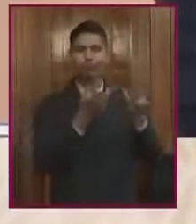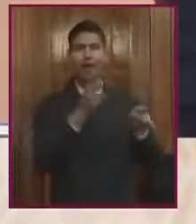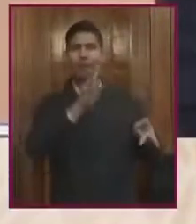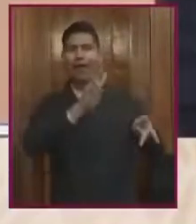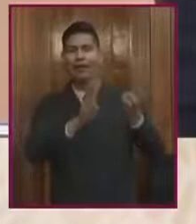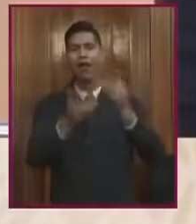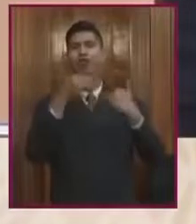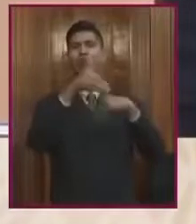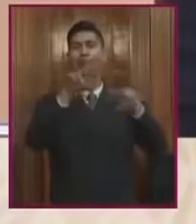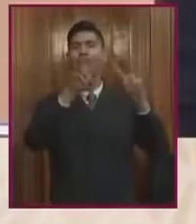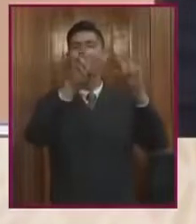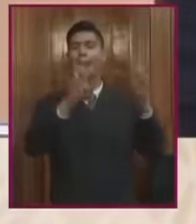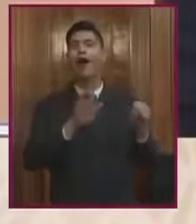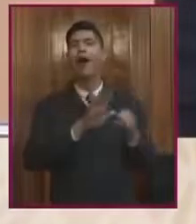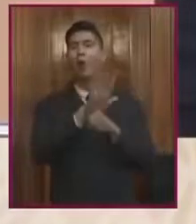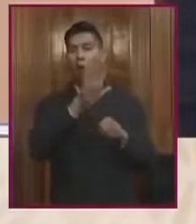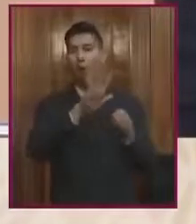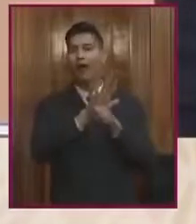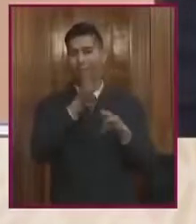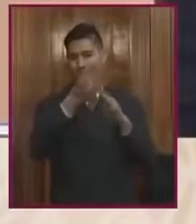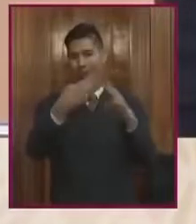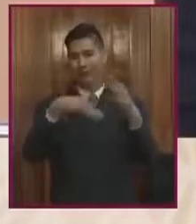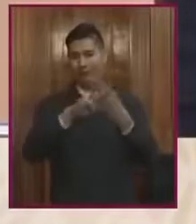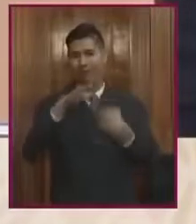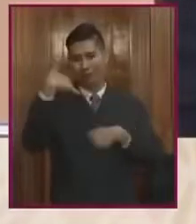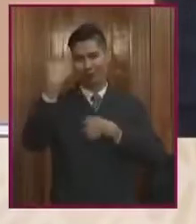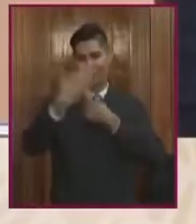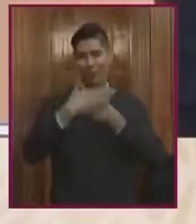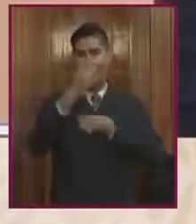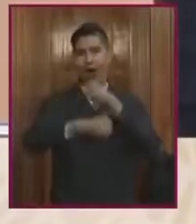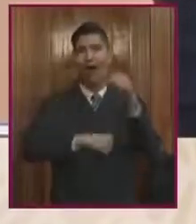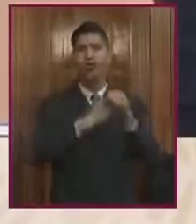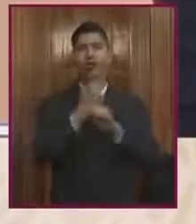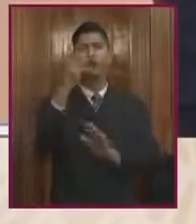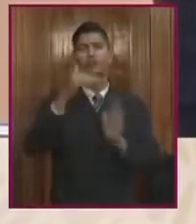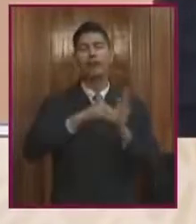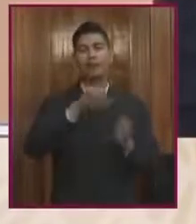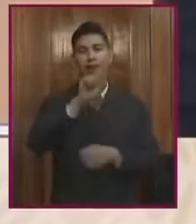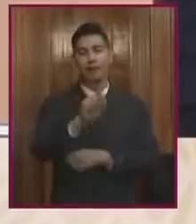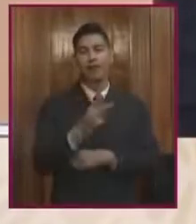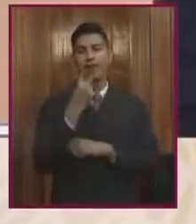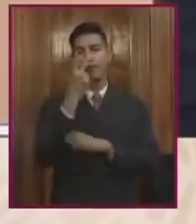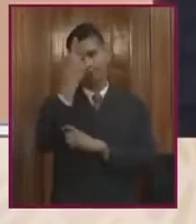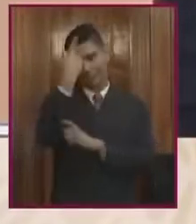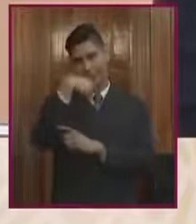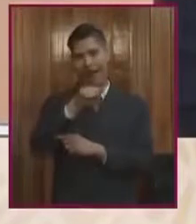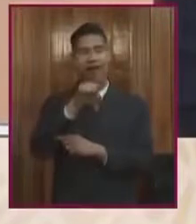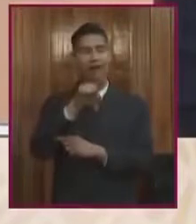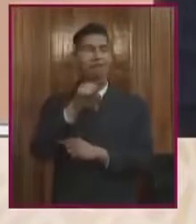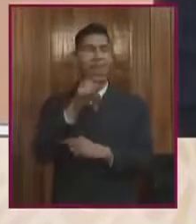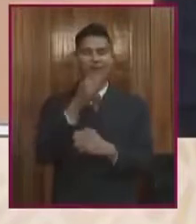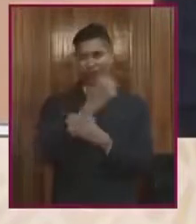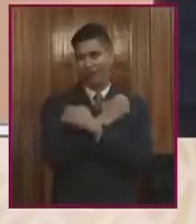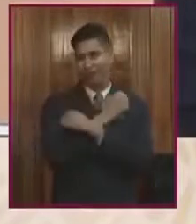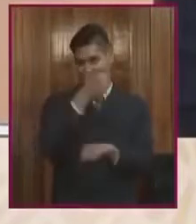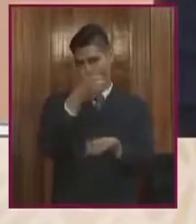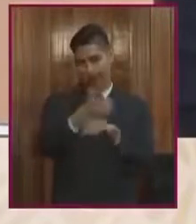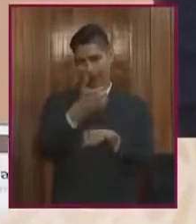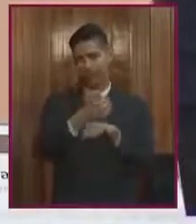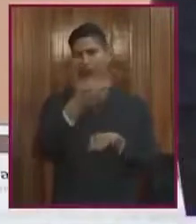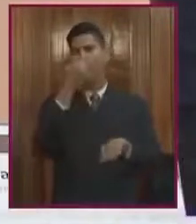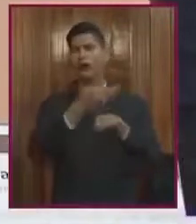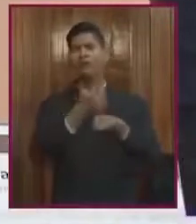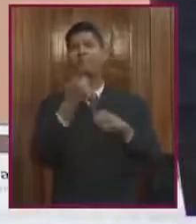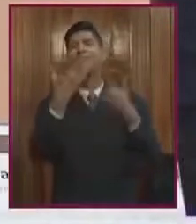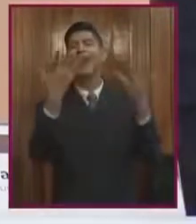marco curricular y el Plan de Estudios 2022 para la educación básica. En este diálogo profundo y de acción